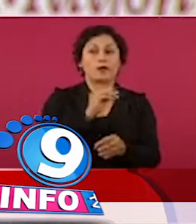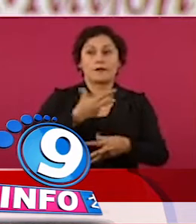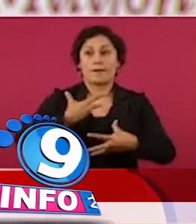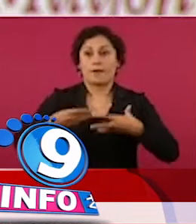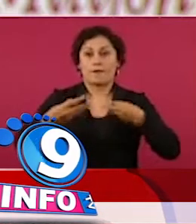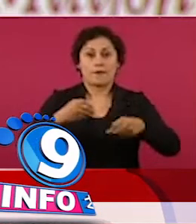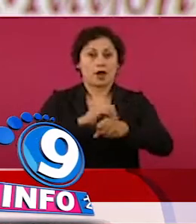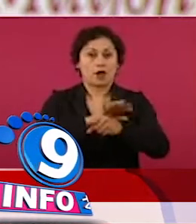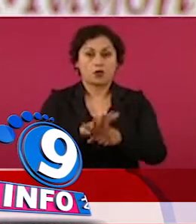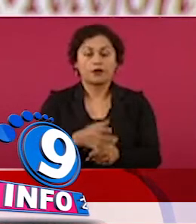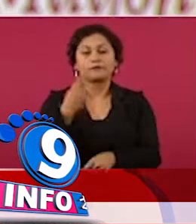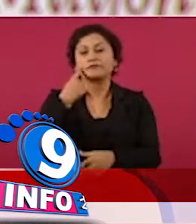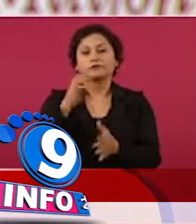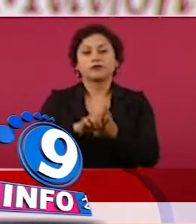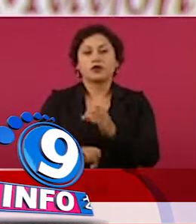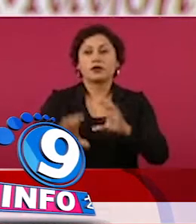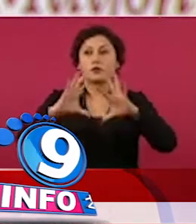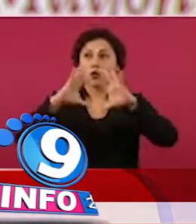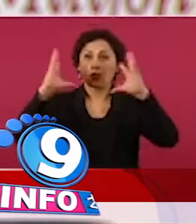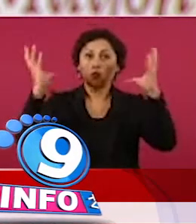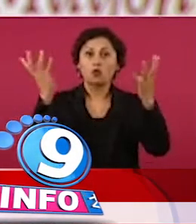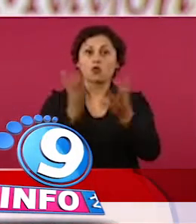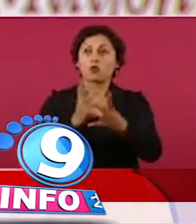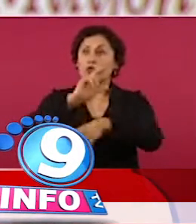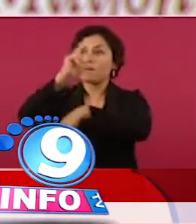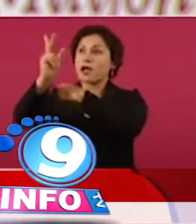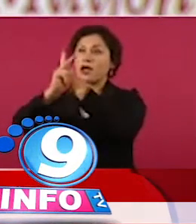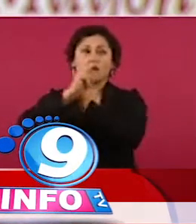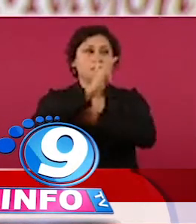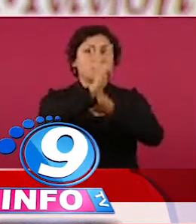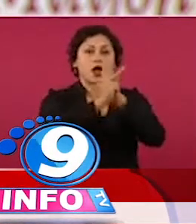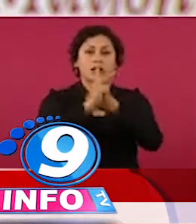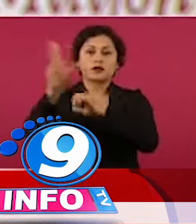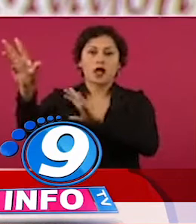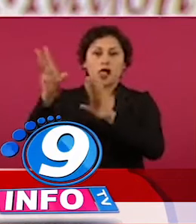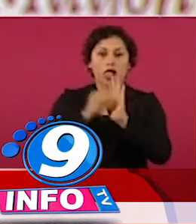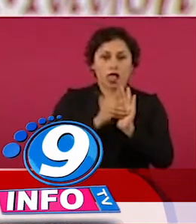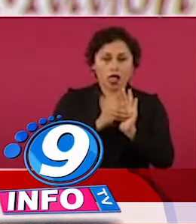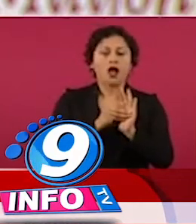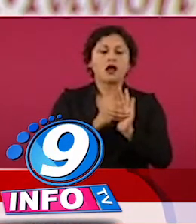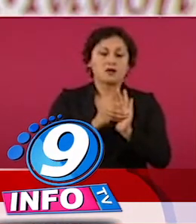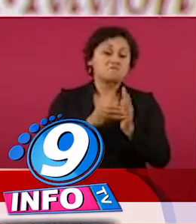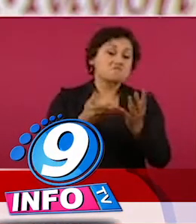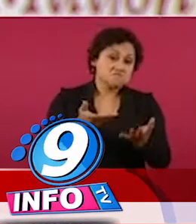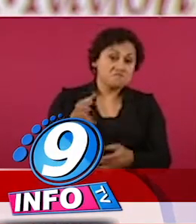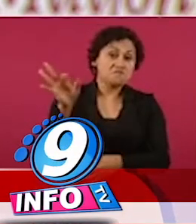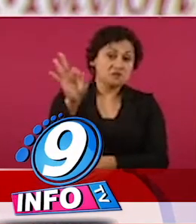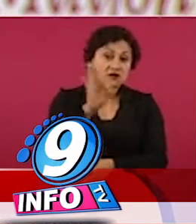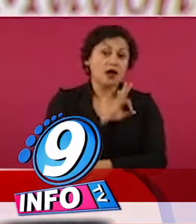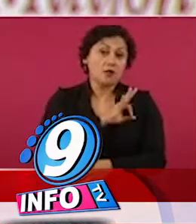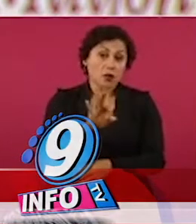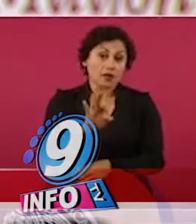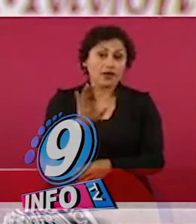a conocer que existe un avance del 58% en niñas y niños de 5 a 11 años pues destacó que se